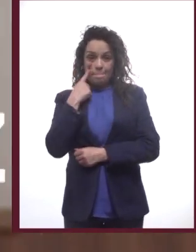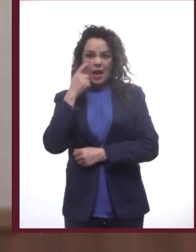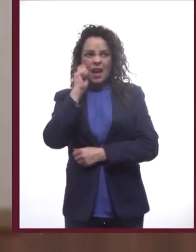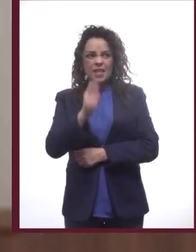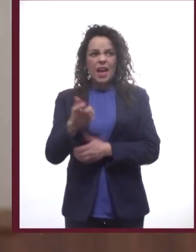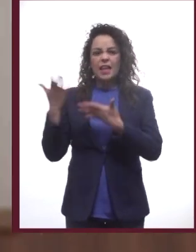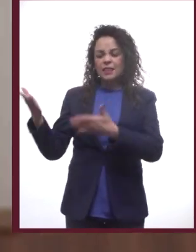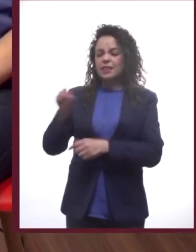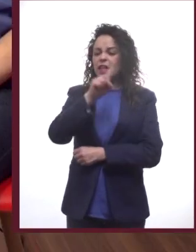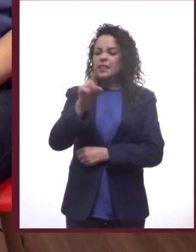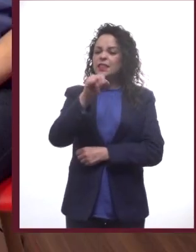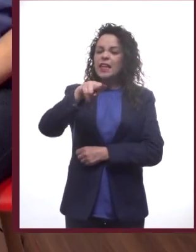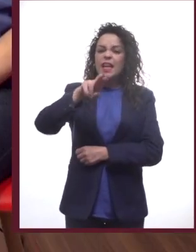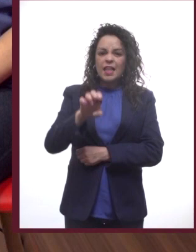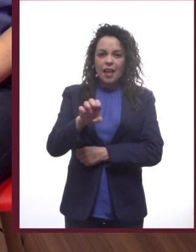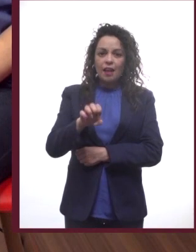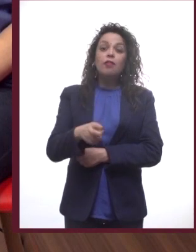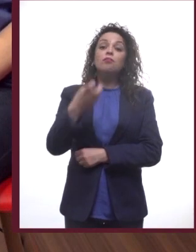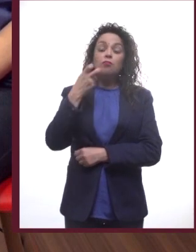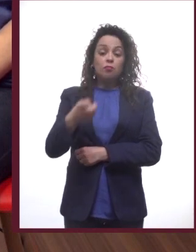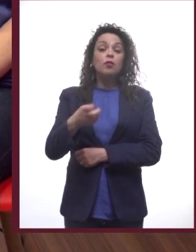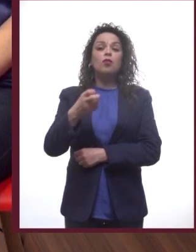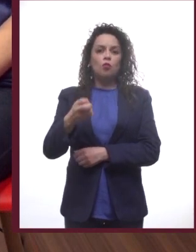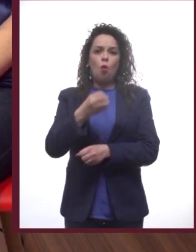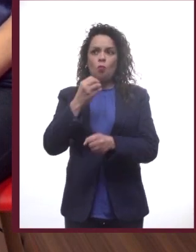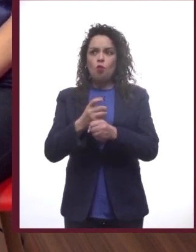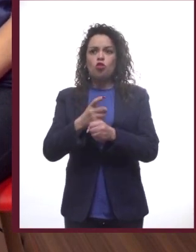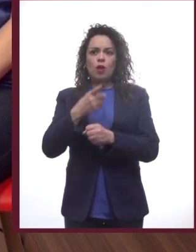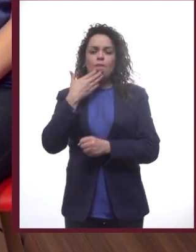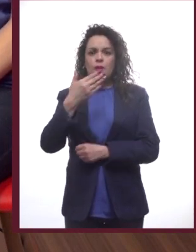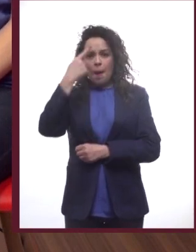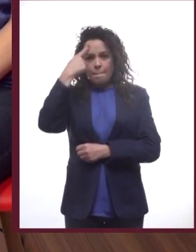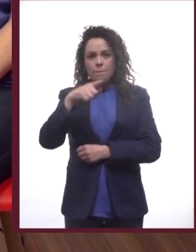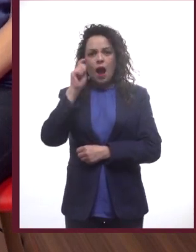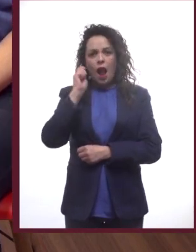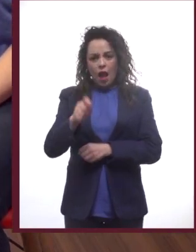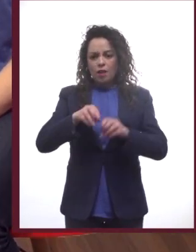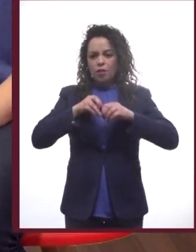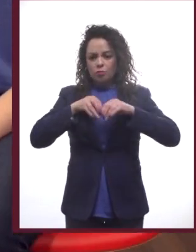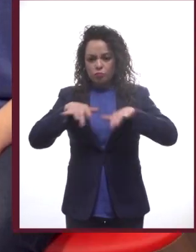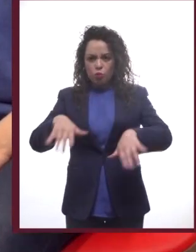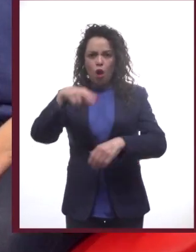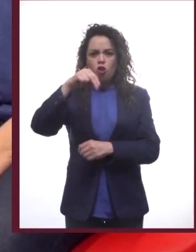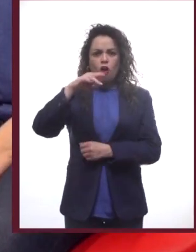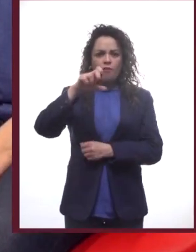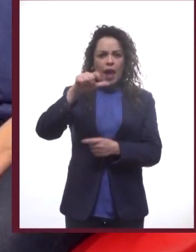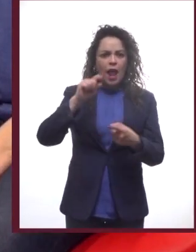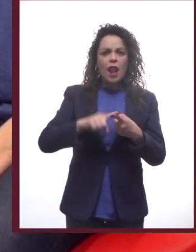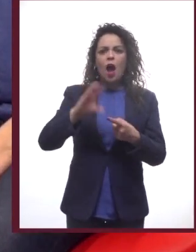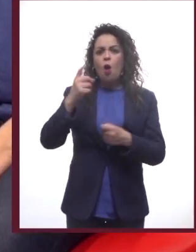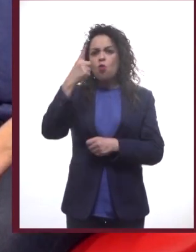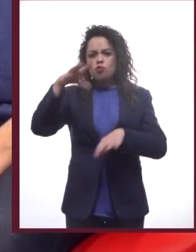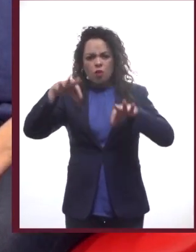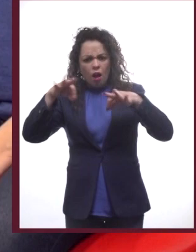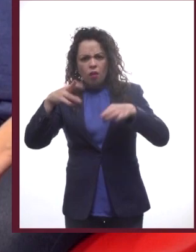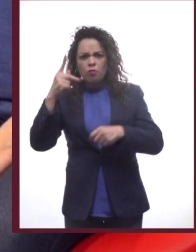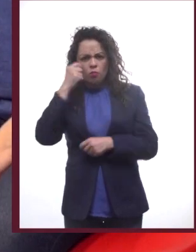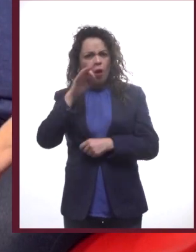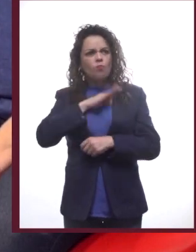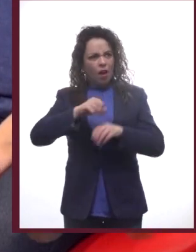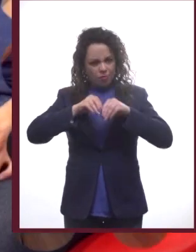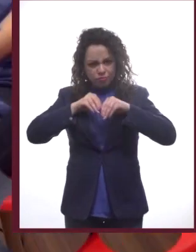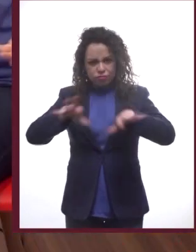Esto es un zine, y es una muy buena opción para publicar pocos ejemplares de tu obra, ya sea toda una novela o con una sola